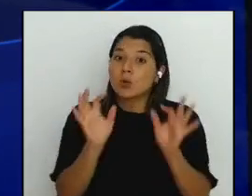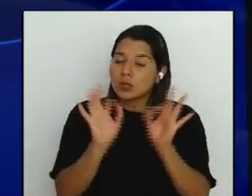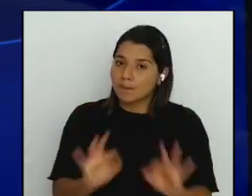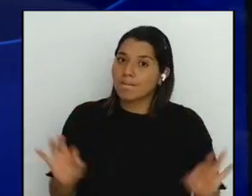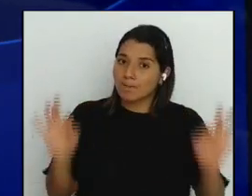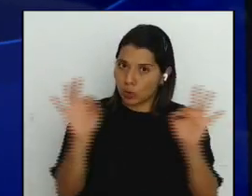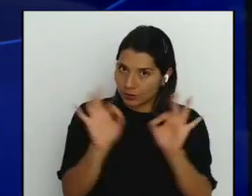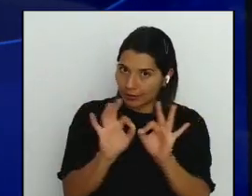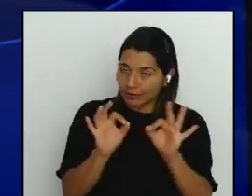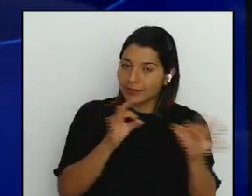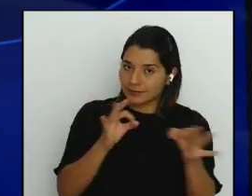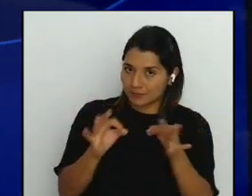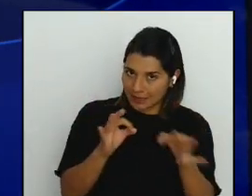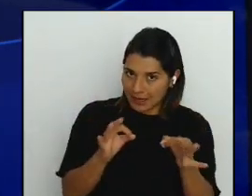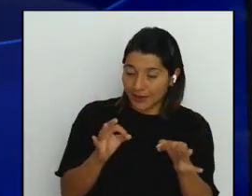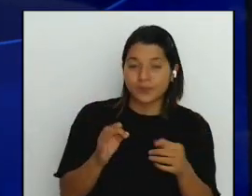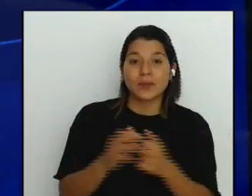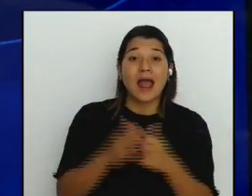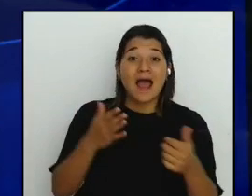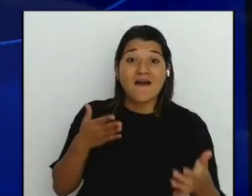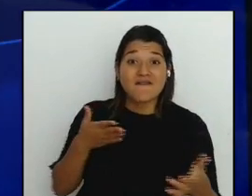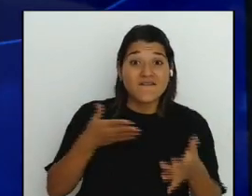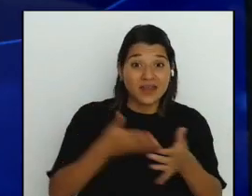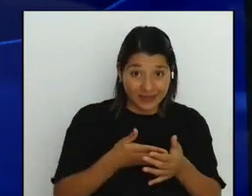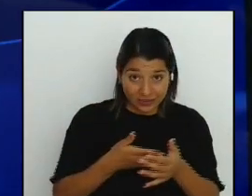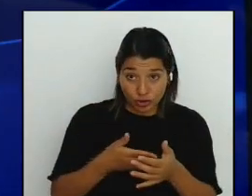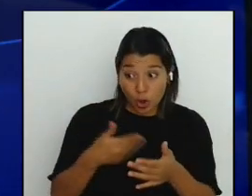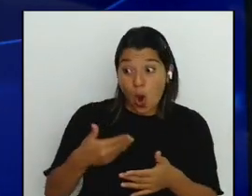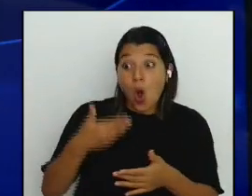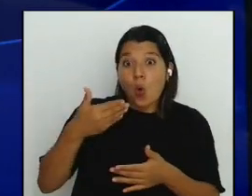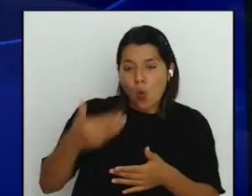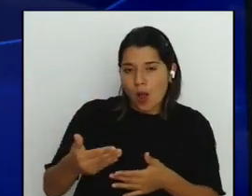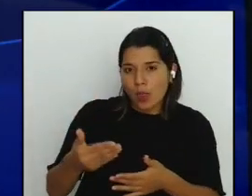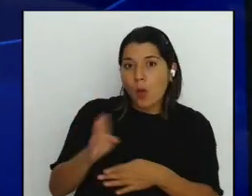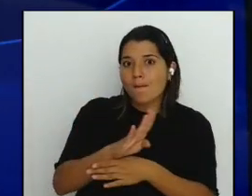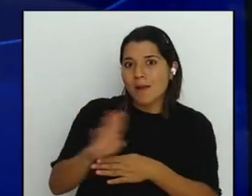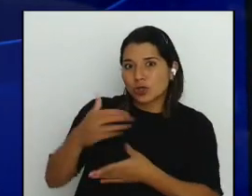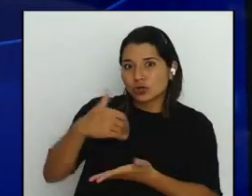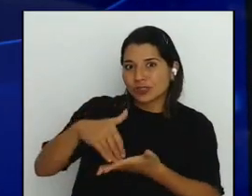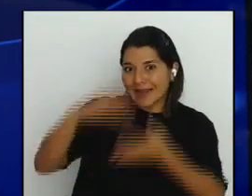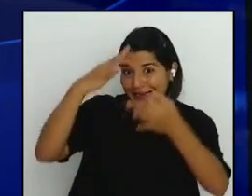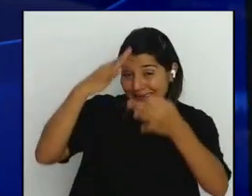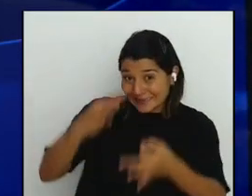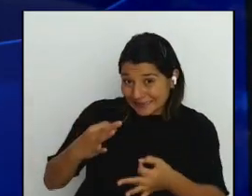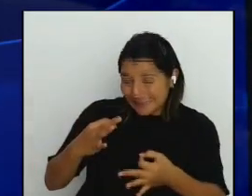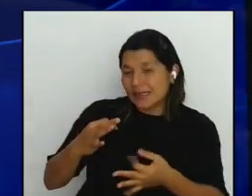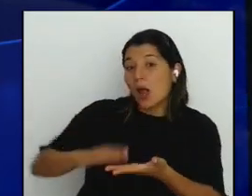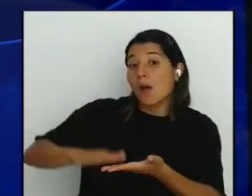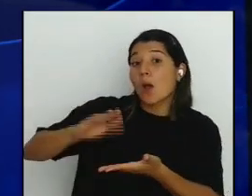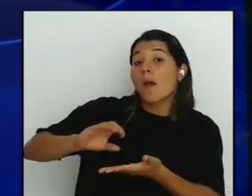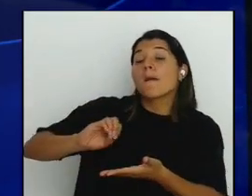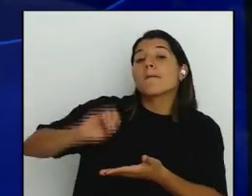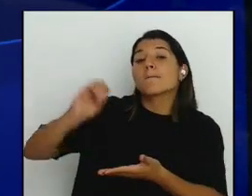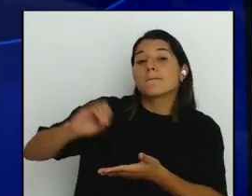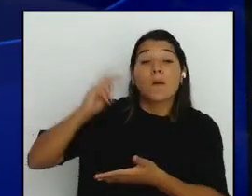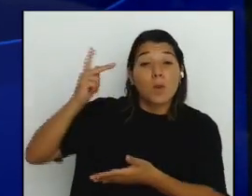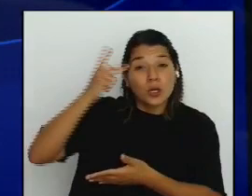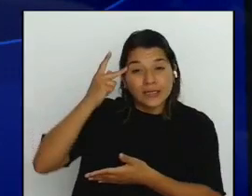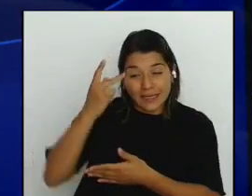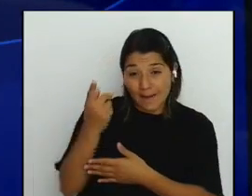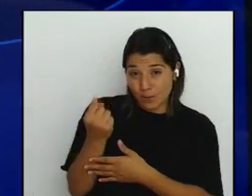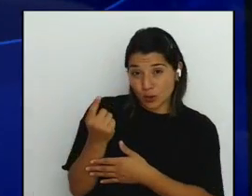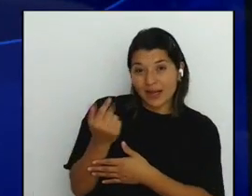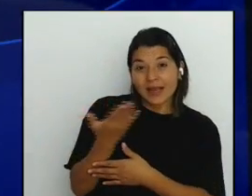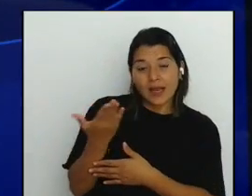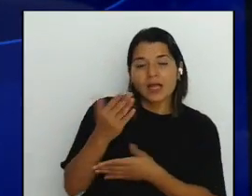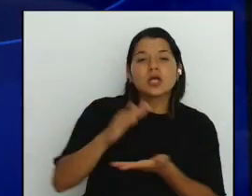el impacto que se da al aumentar la tasa política monetaria es en las tasas de interés de los créditos en colones.